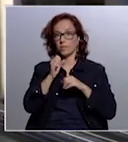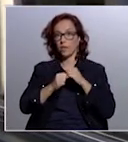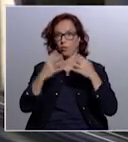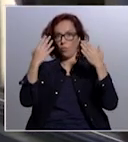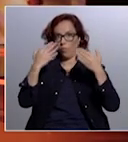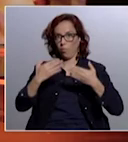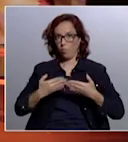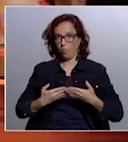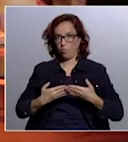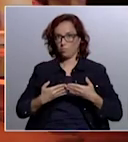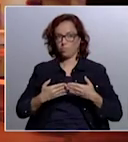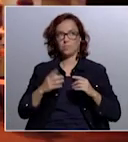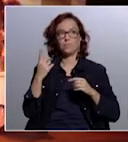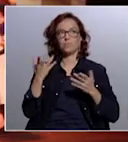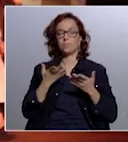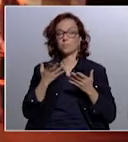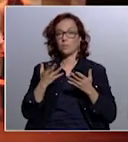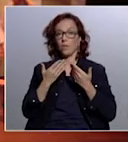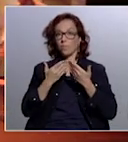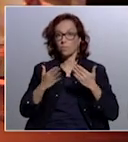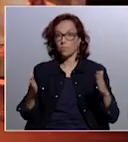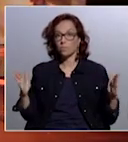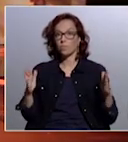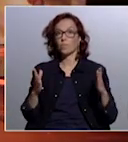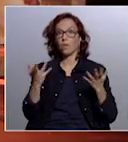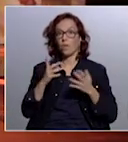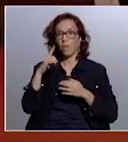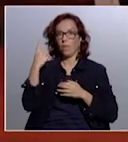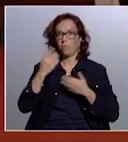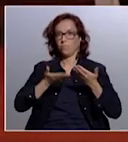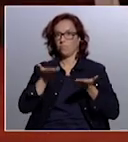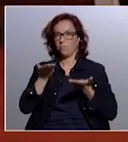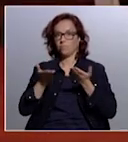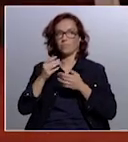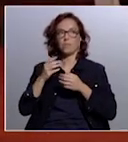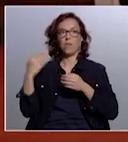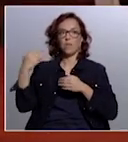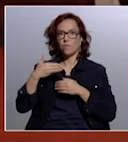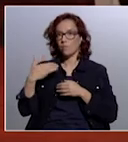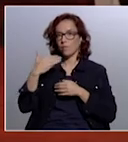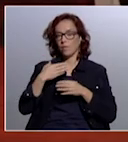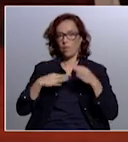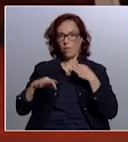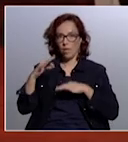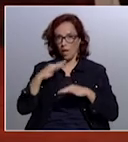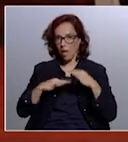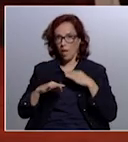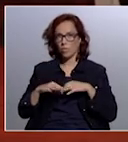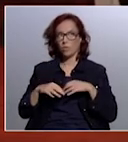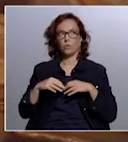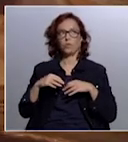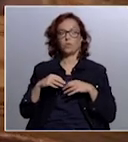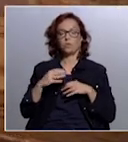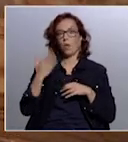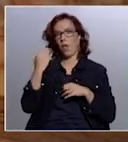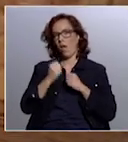esta apertura lo ubicó nuevamente en el circuito internacional de grandes obras que por años dejaron de pasar por la principal sala